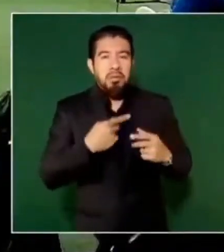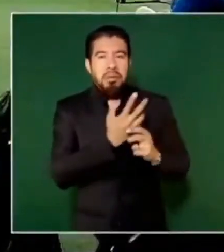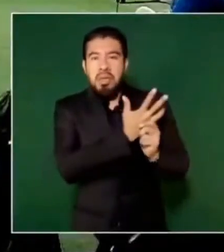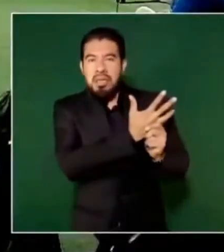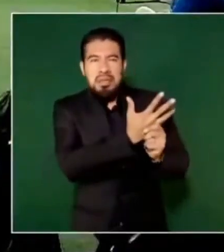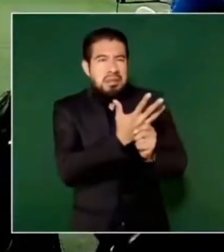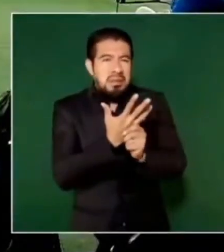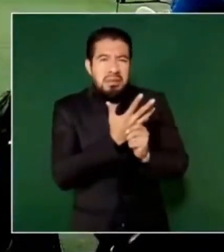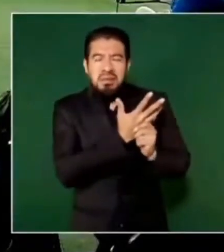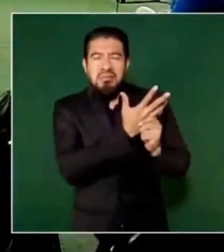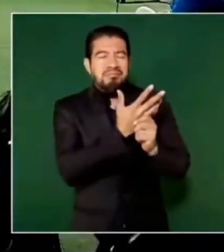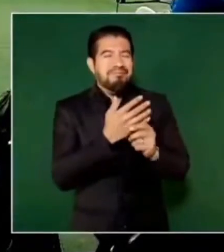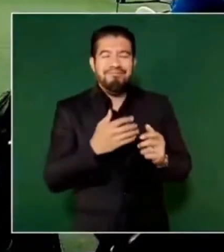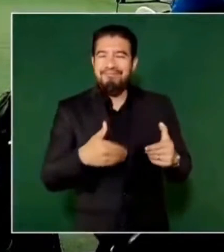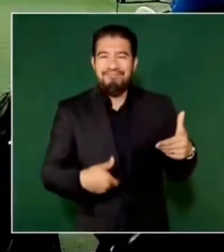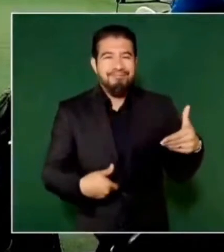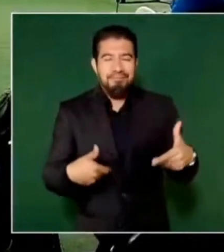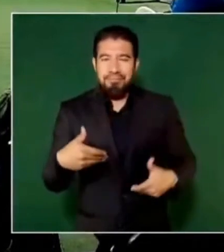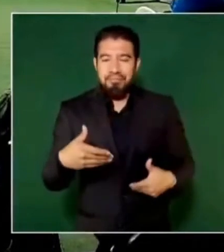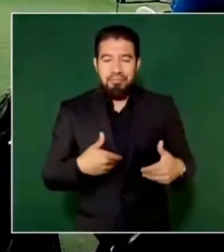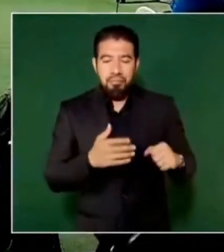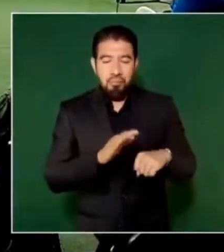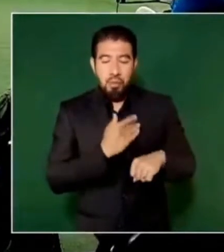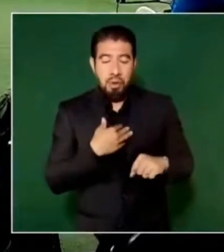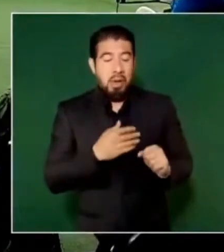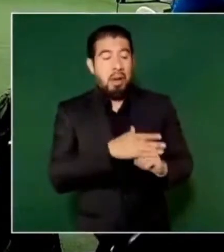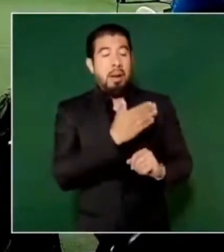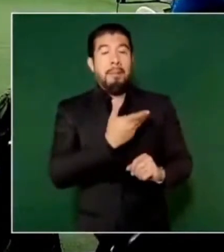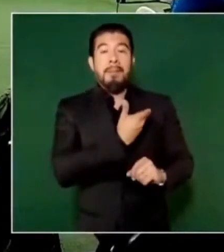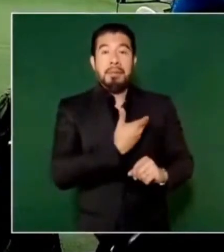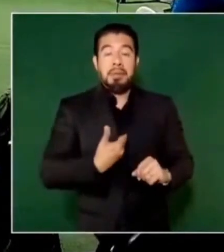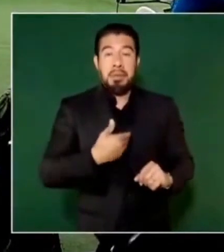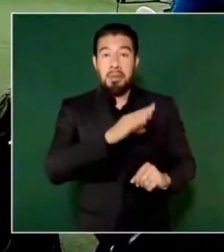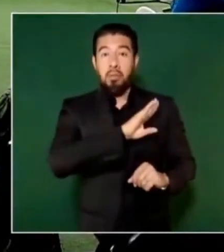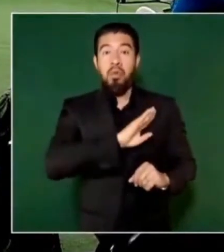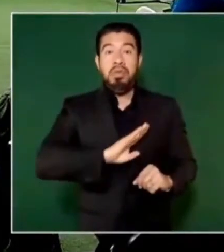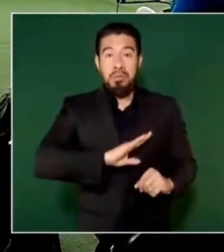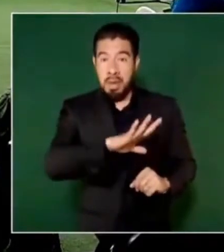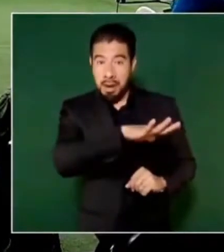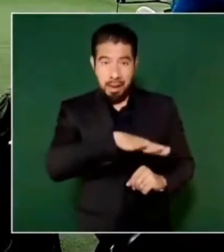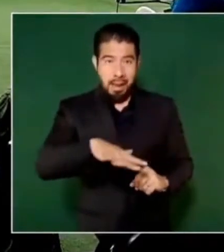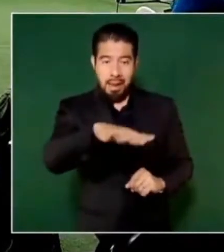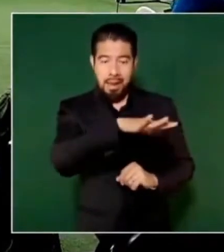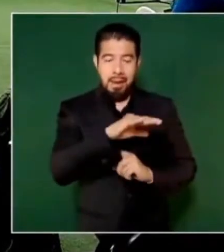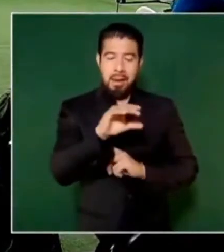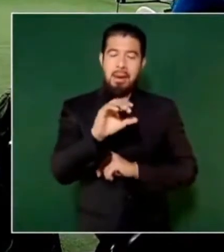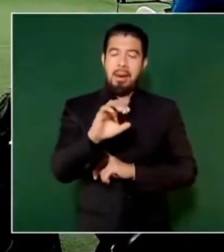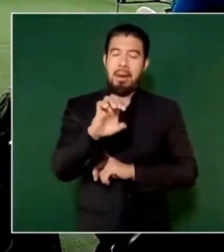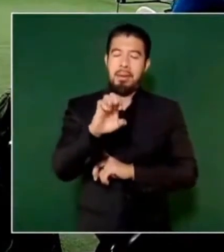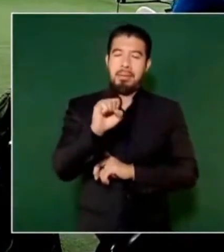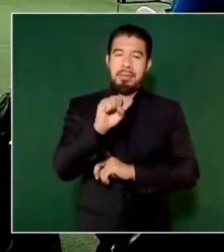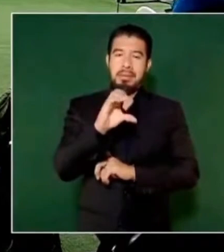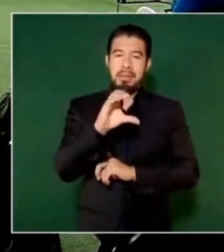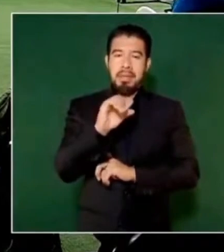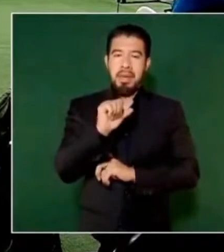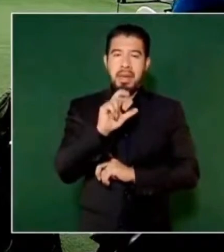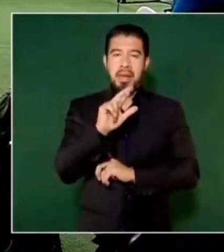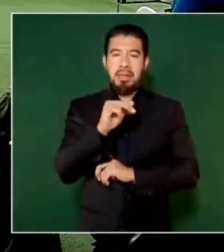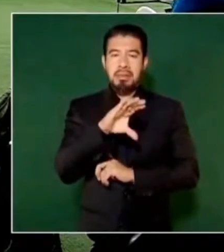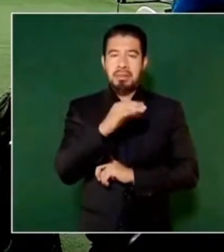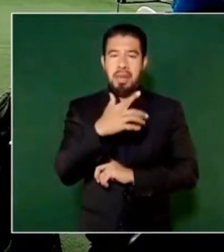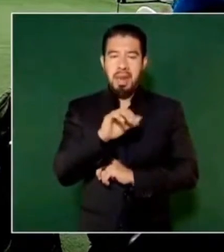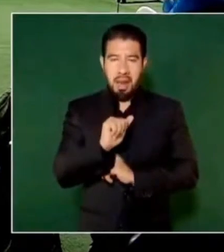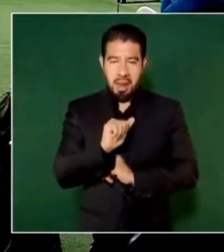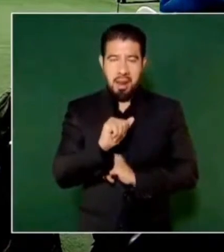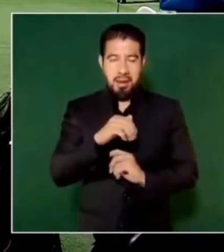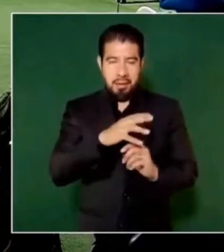quejan mucho de la presencia del presidente municipal, que, híjole, me da mucha pena decirlo,